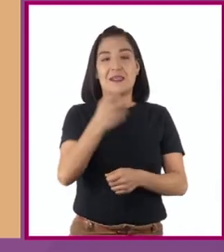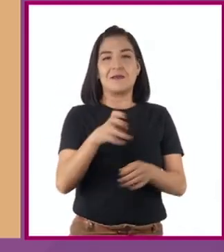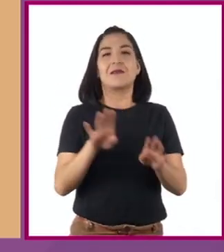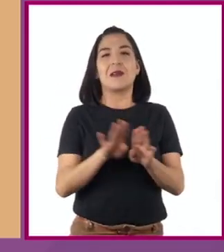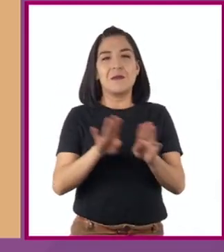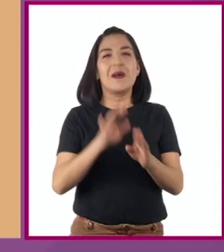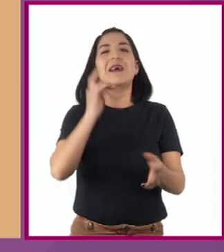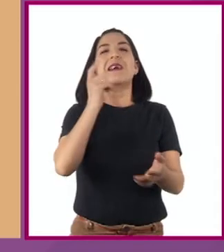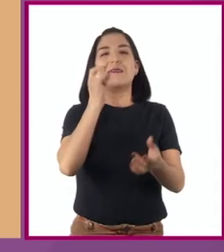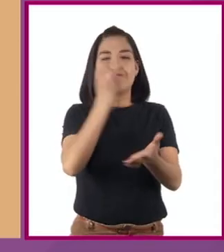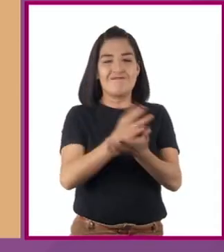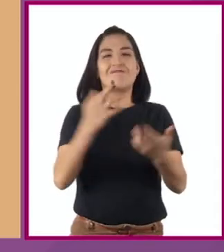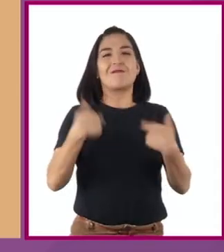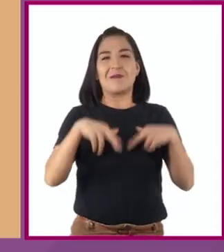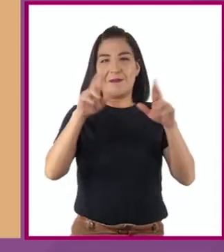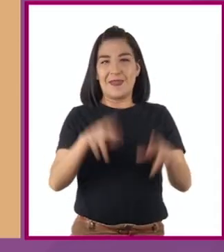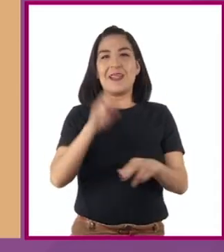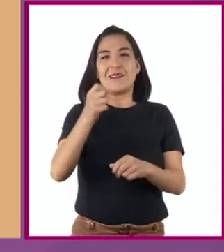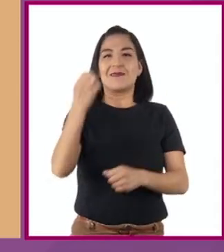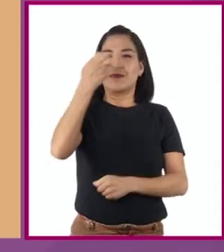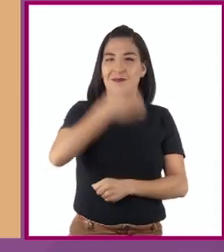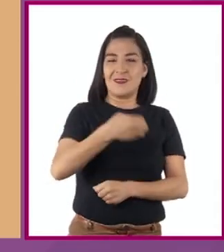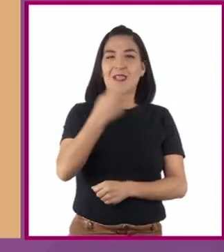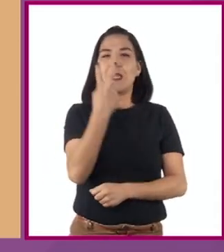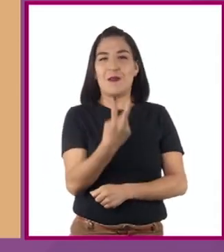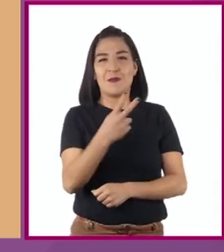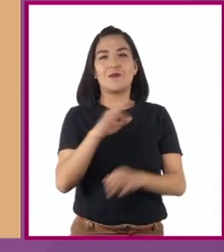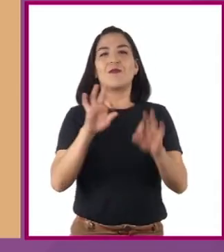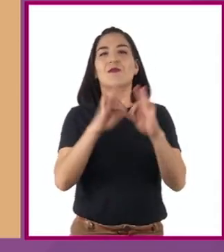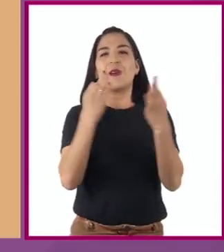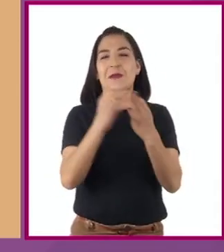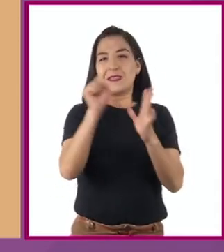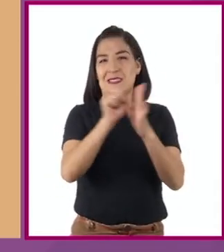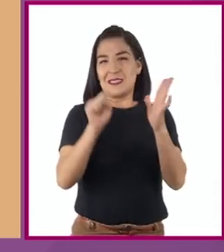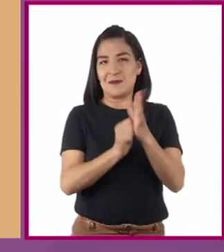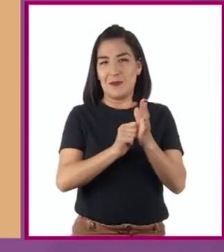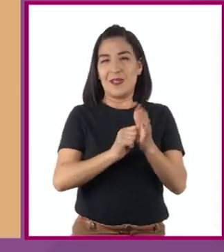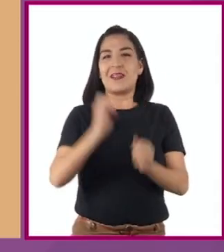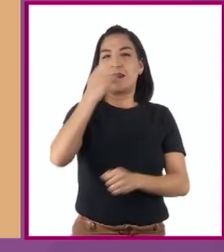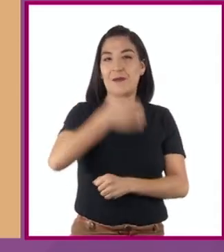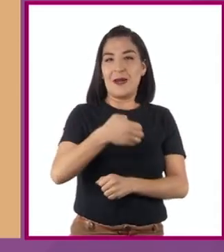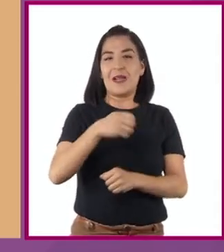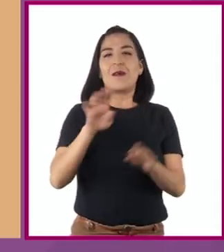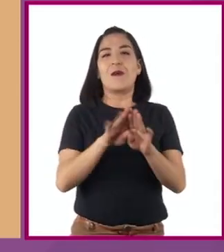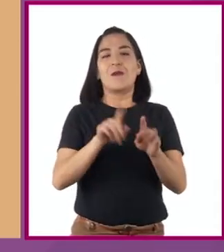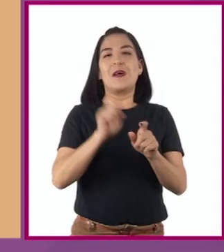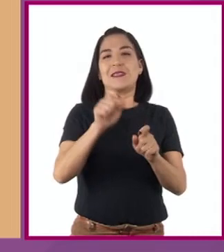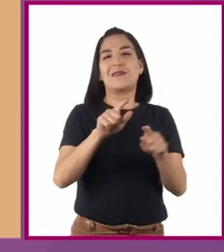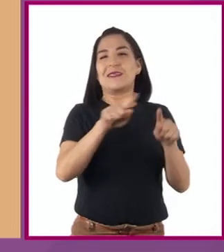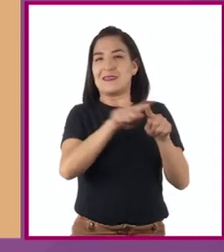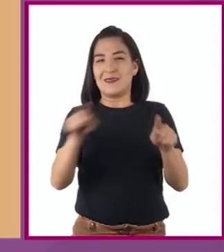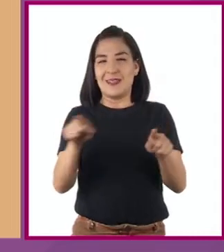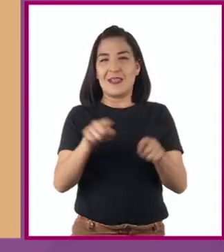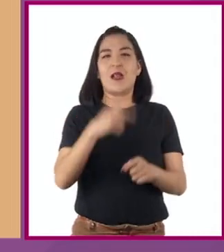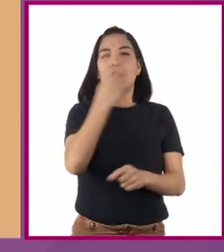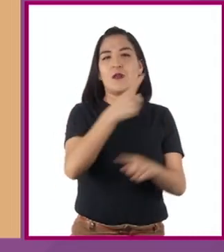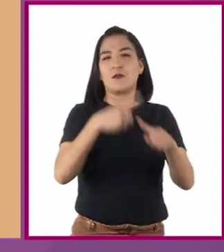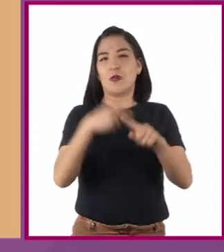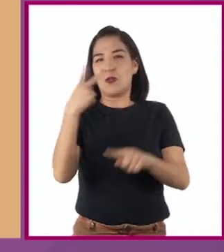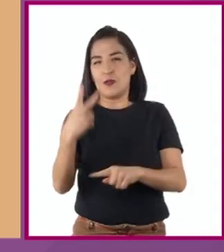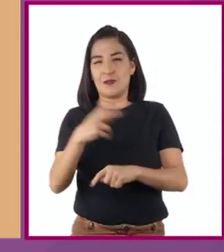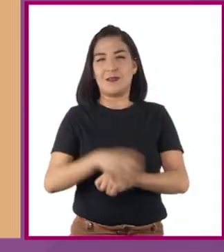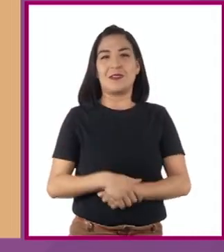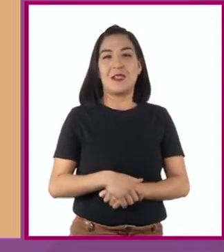se determinan las dos ecuaciones que forman el sistema de ecuaciones lineales 2x2.